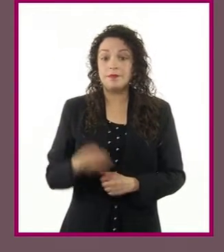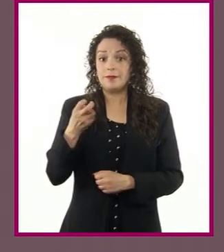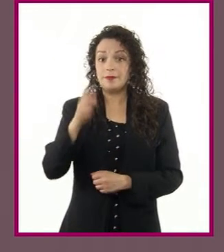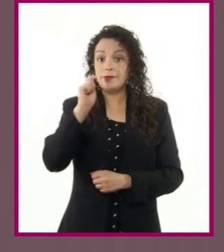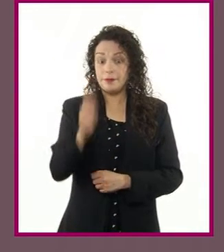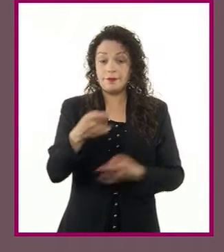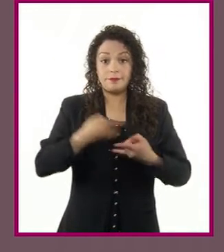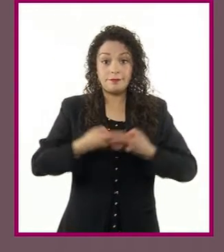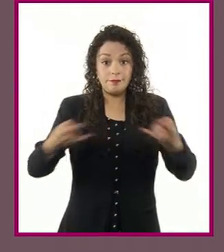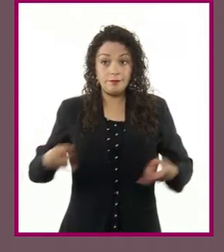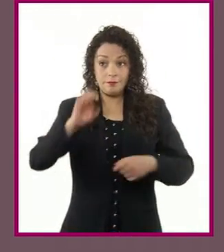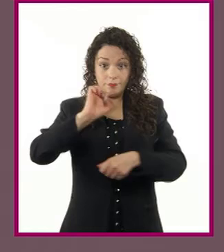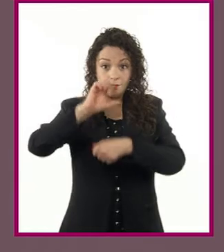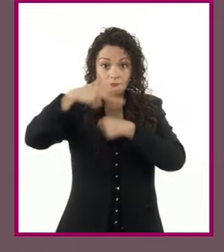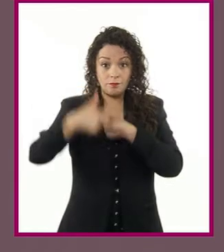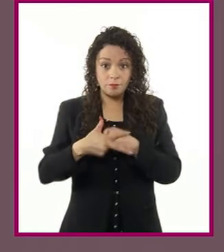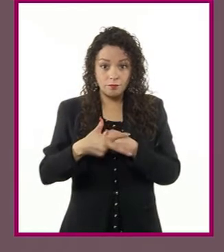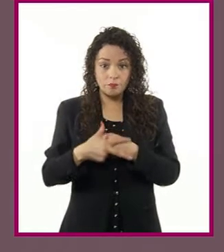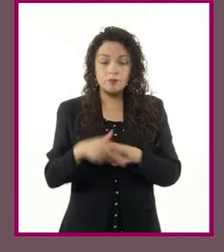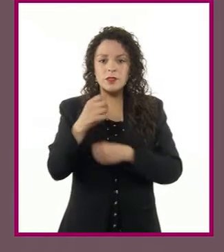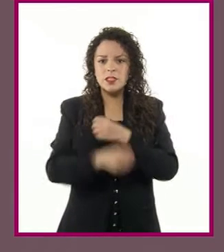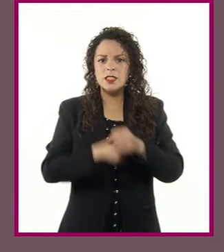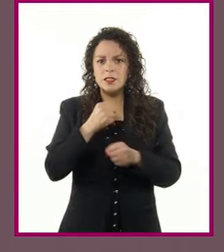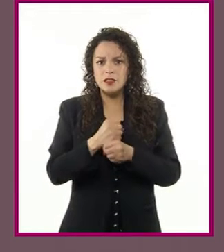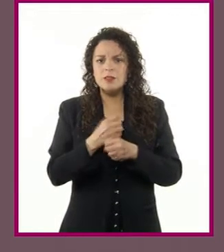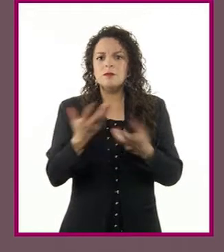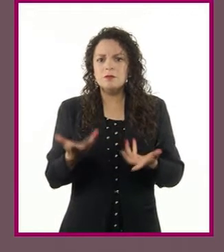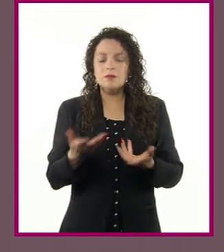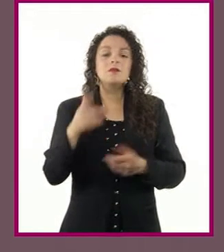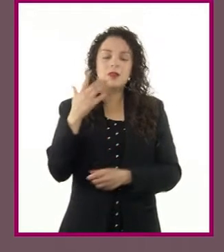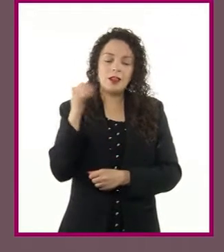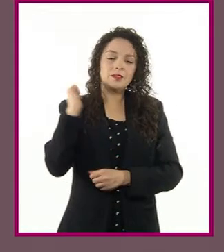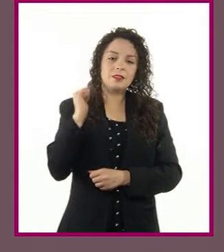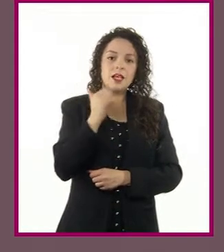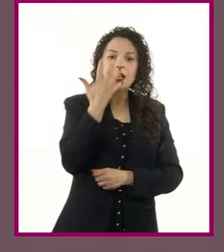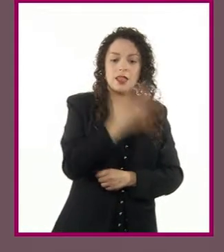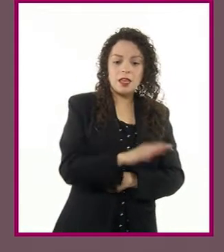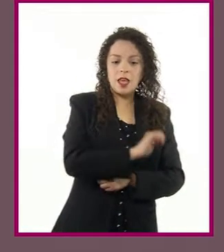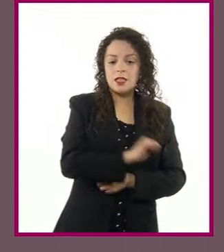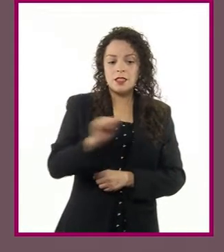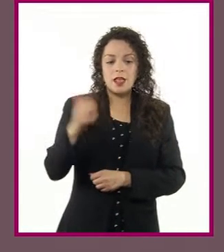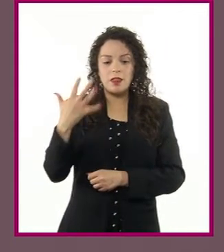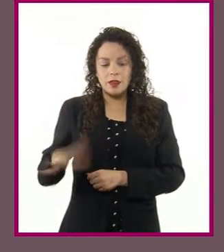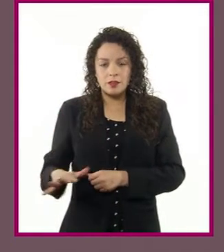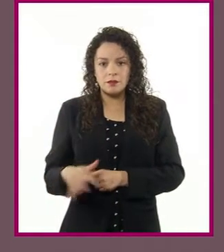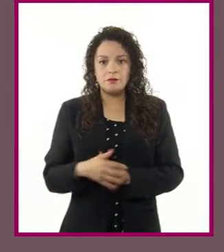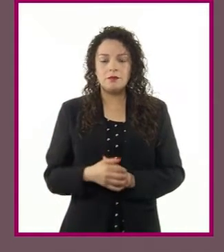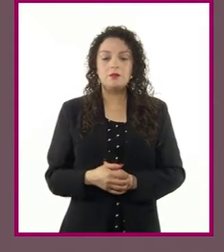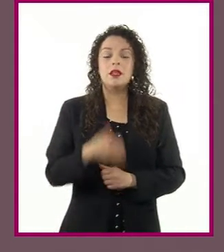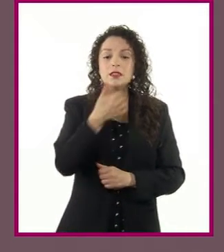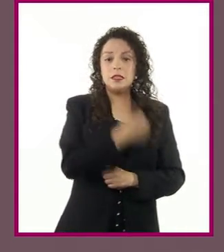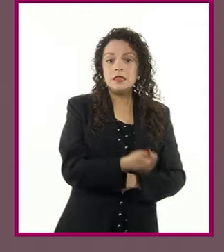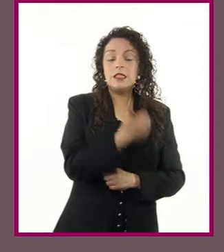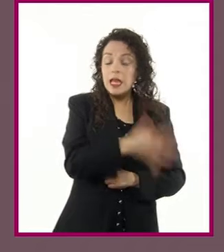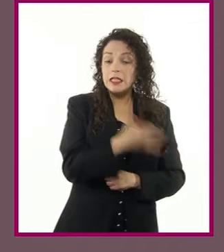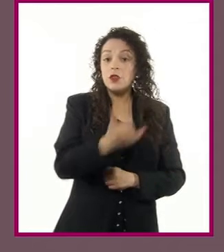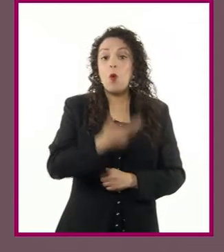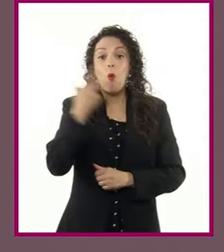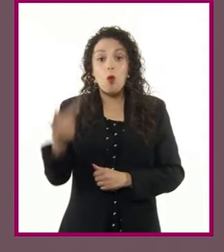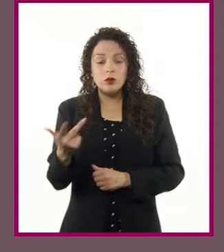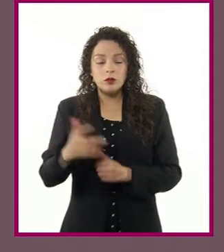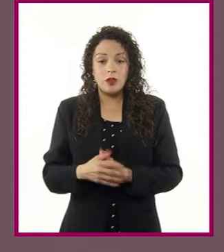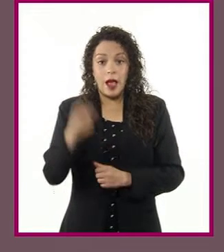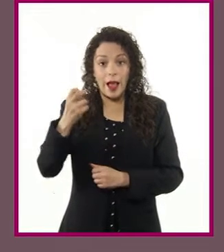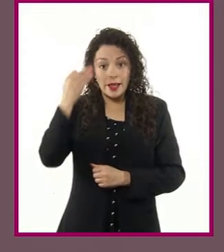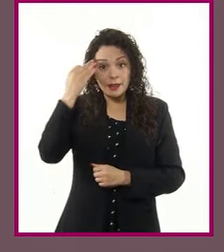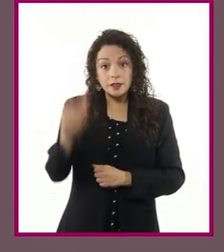historia europea que abarca del siglo X y VI a mediados del siglo X y VIII. En este periodo